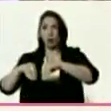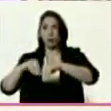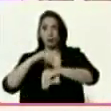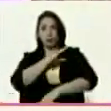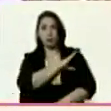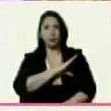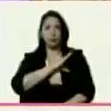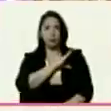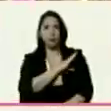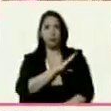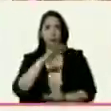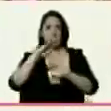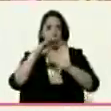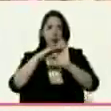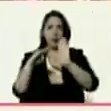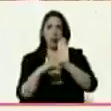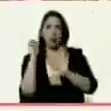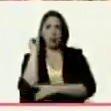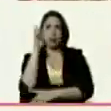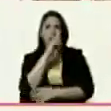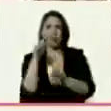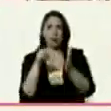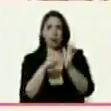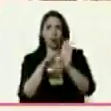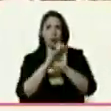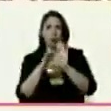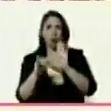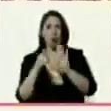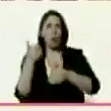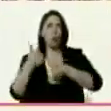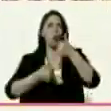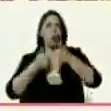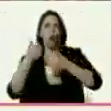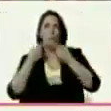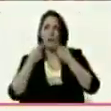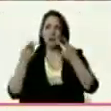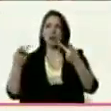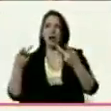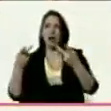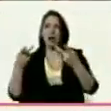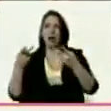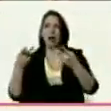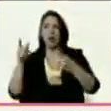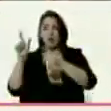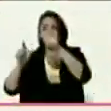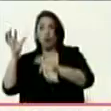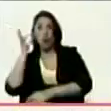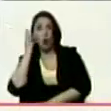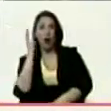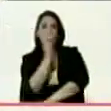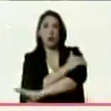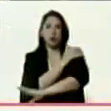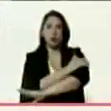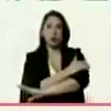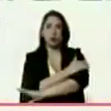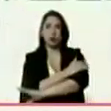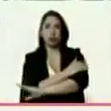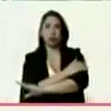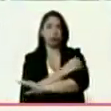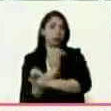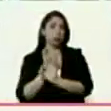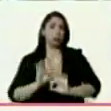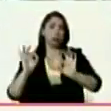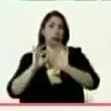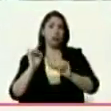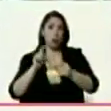hacia los lineamientos a la Asamblea Nacional Constituyente. ¿Qué mensaje le da a las mujeres de oposición? Nada, que se incorporen. A nosotros nos han propuesto en la